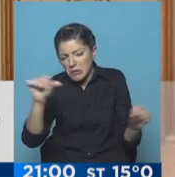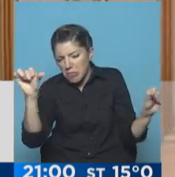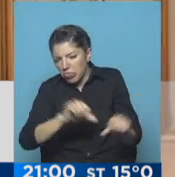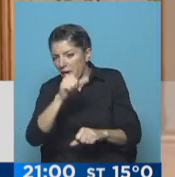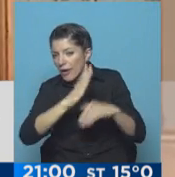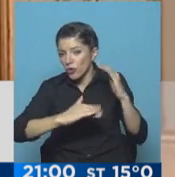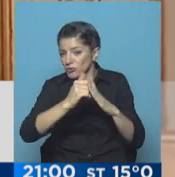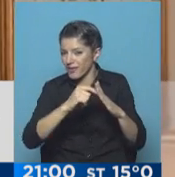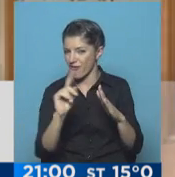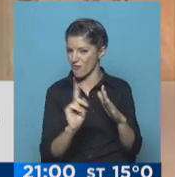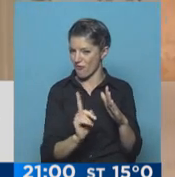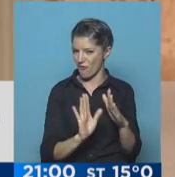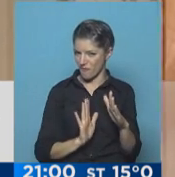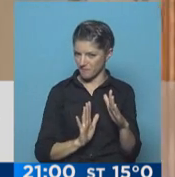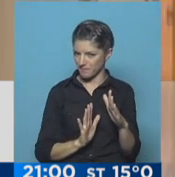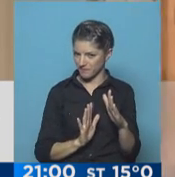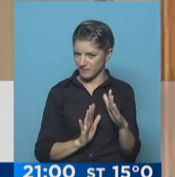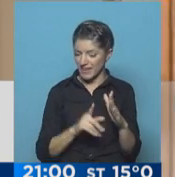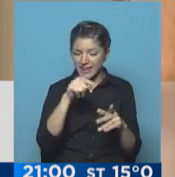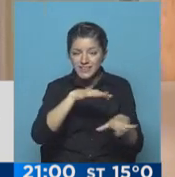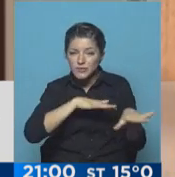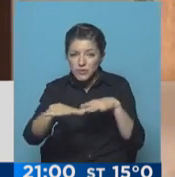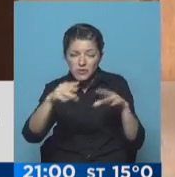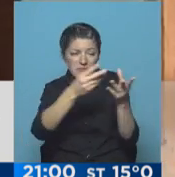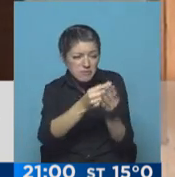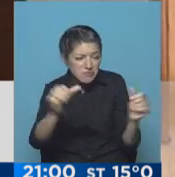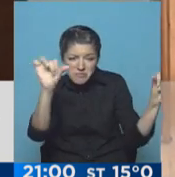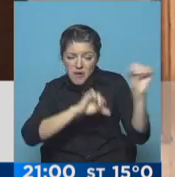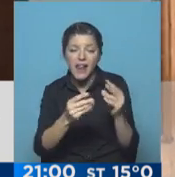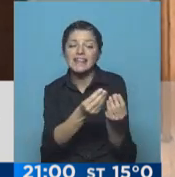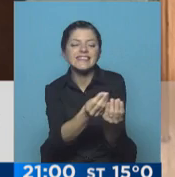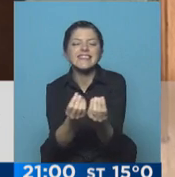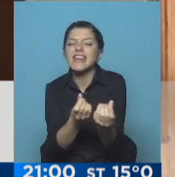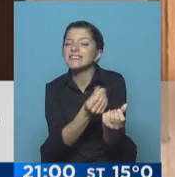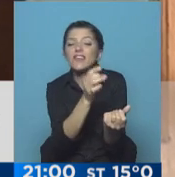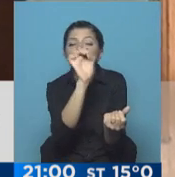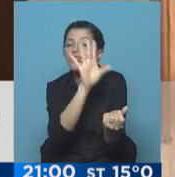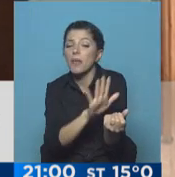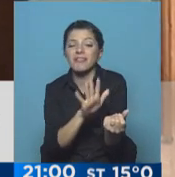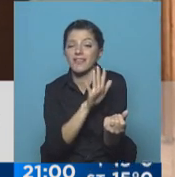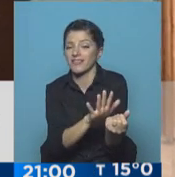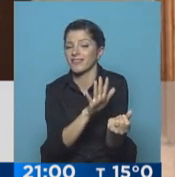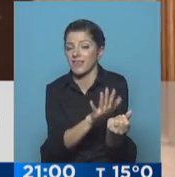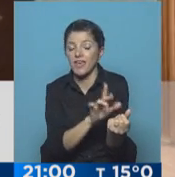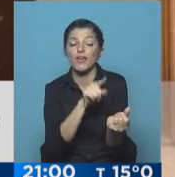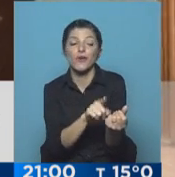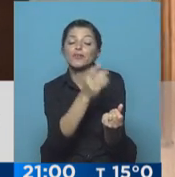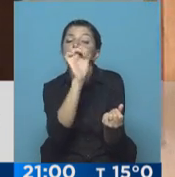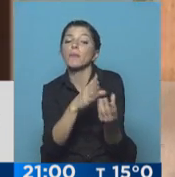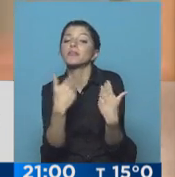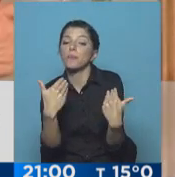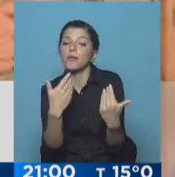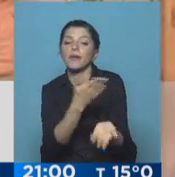las ruinas solo hay cenizas. Con las cenizas lo único que se puede hacer